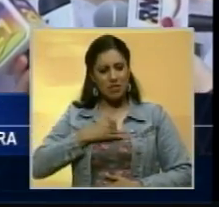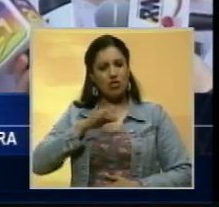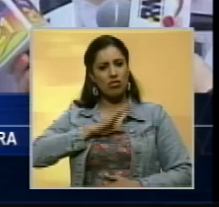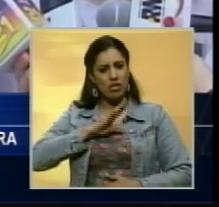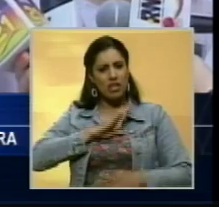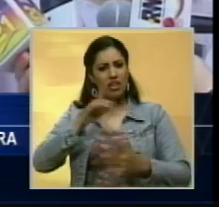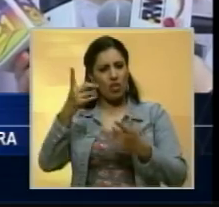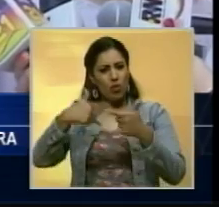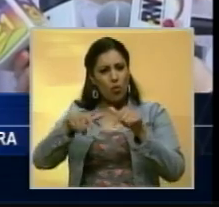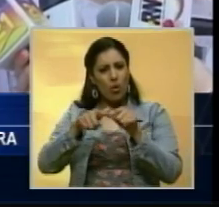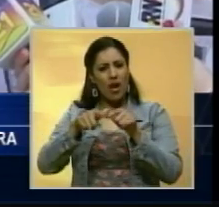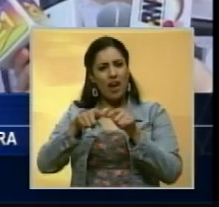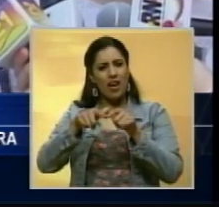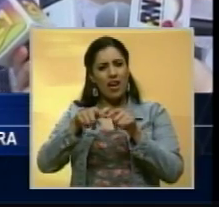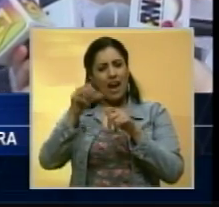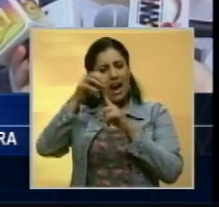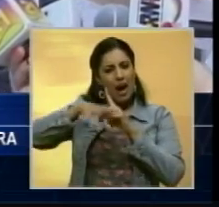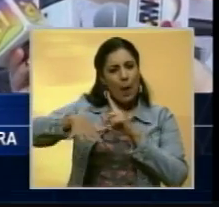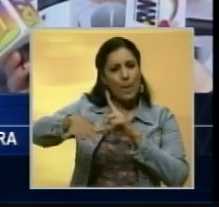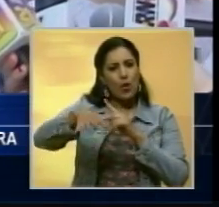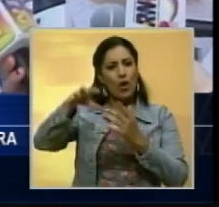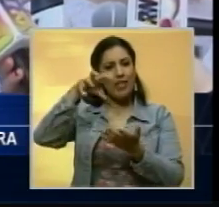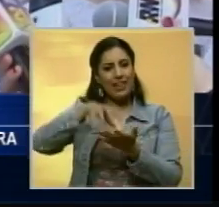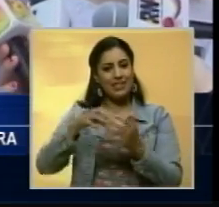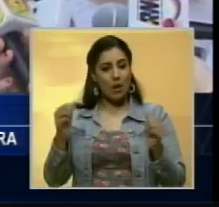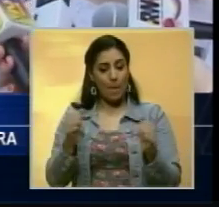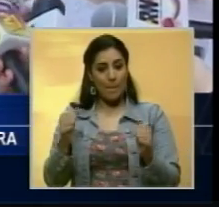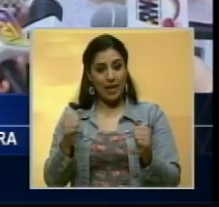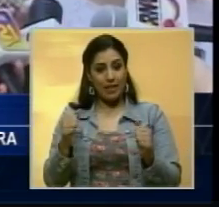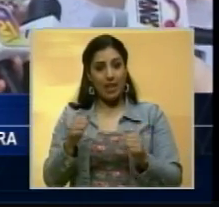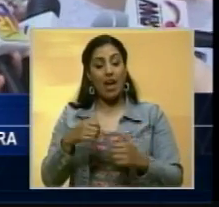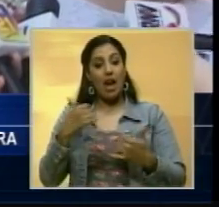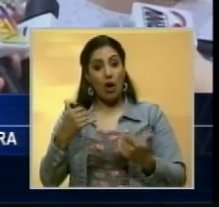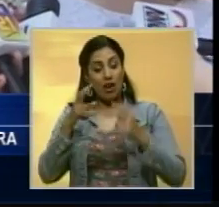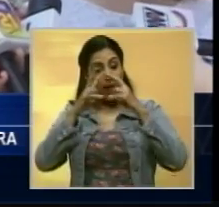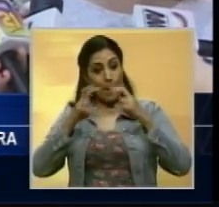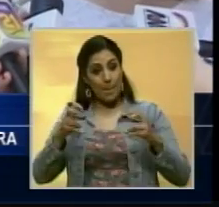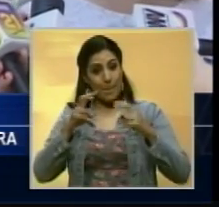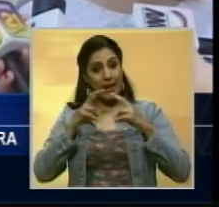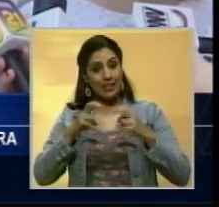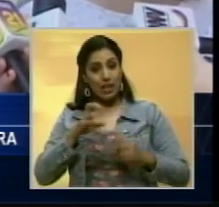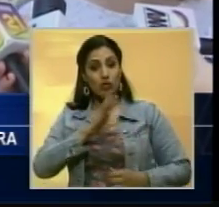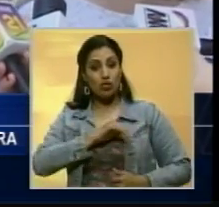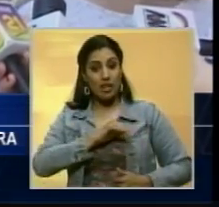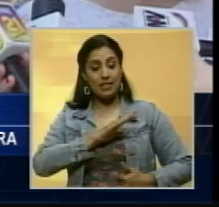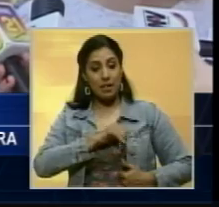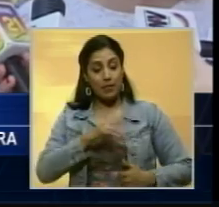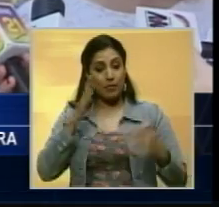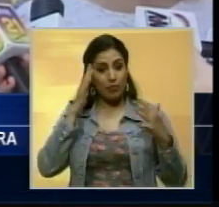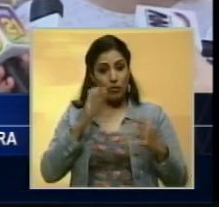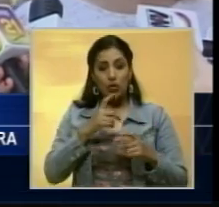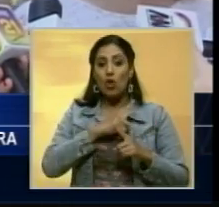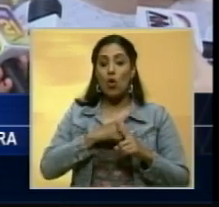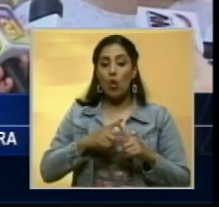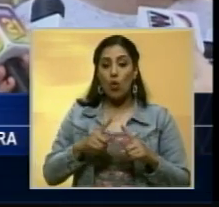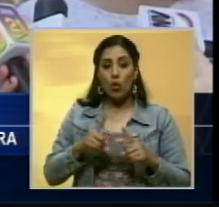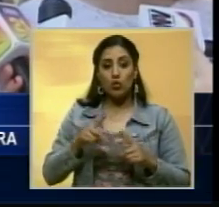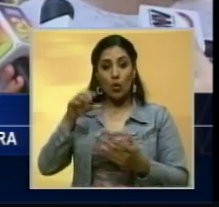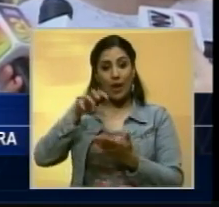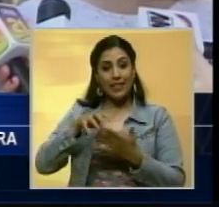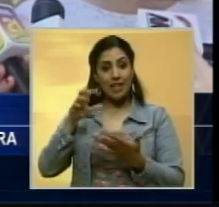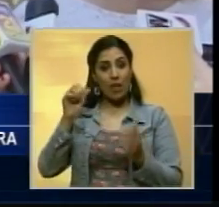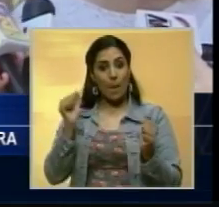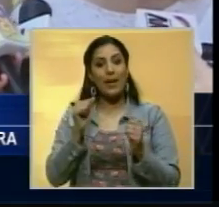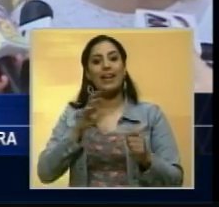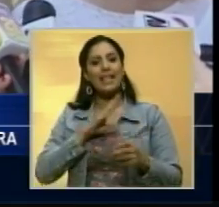encuentra ubicado en una zona rural del estado Mérida. Ya cuerpos de investigaciones y penal y criminalística del estado